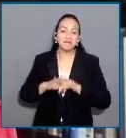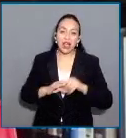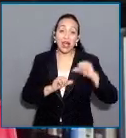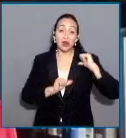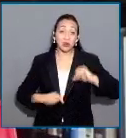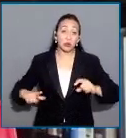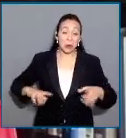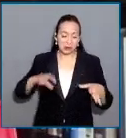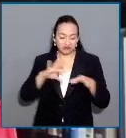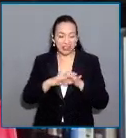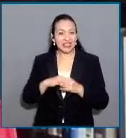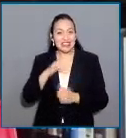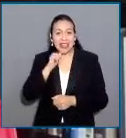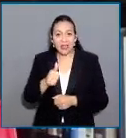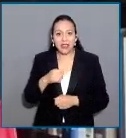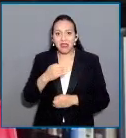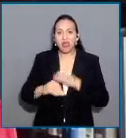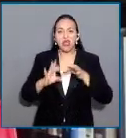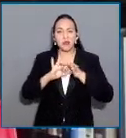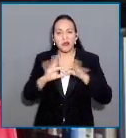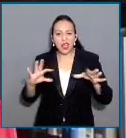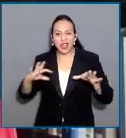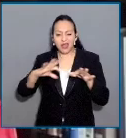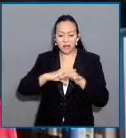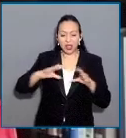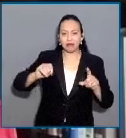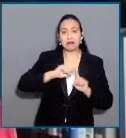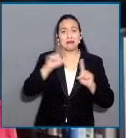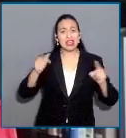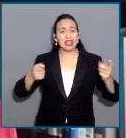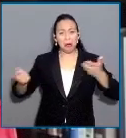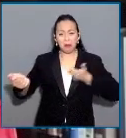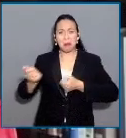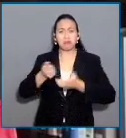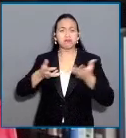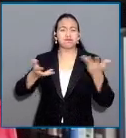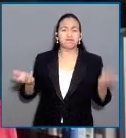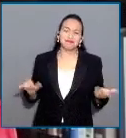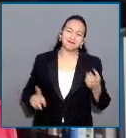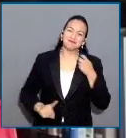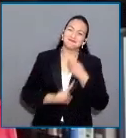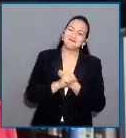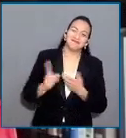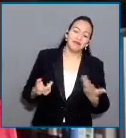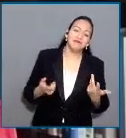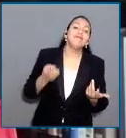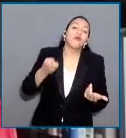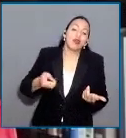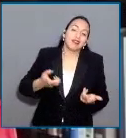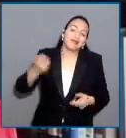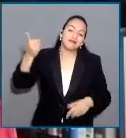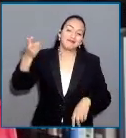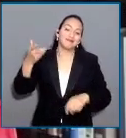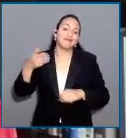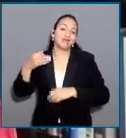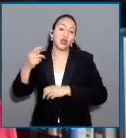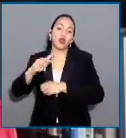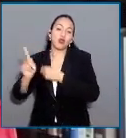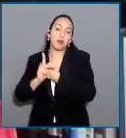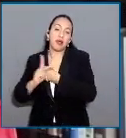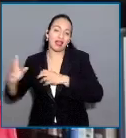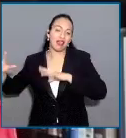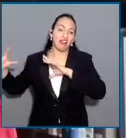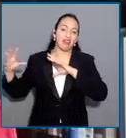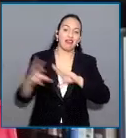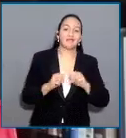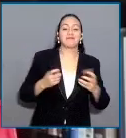el Poder Judicial no logra incorporar sus candidatos y candidatas sin violar el Estado